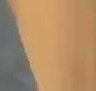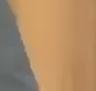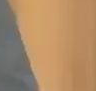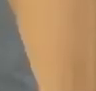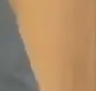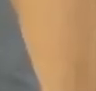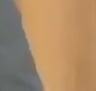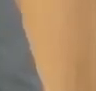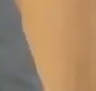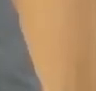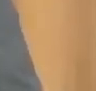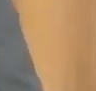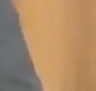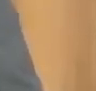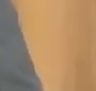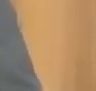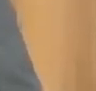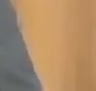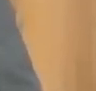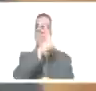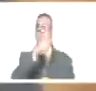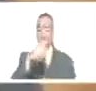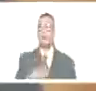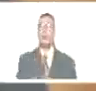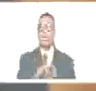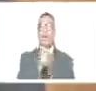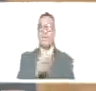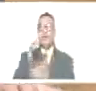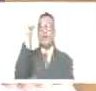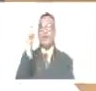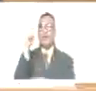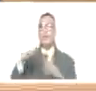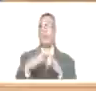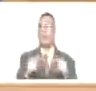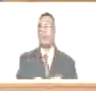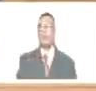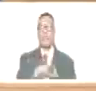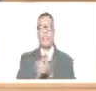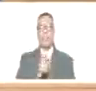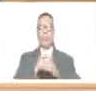Señores de la Junta Directiva, colegas diputados todos, amigos de los medios de comunicación.